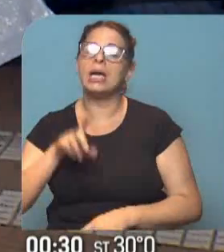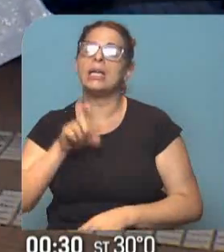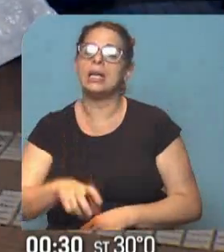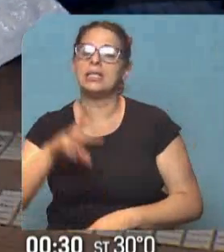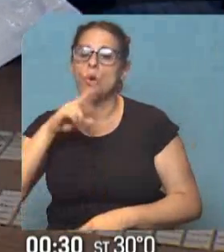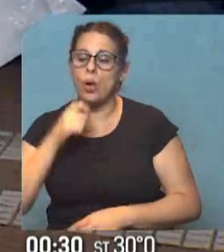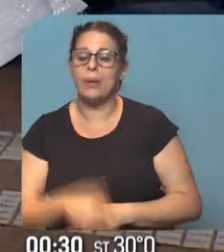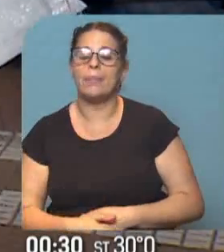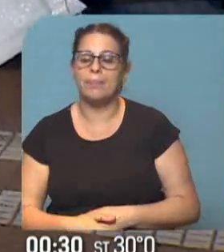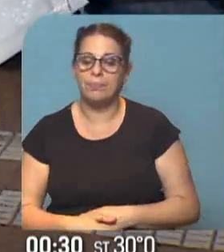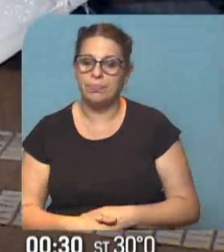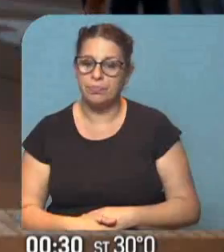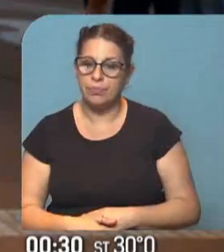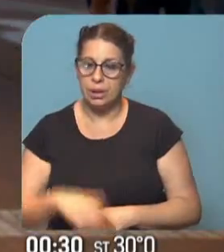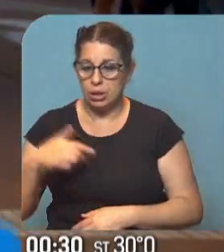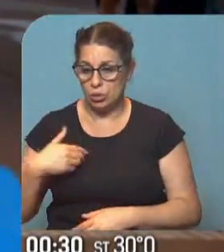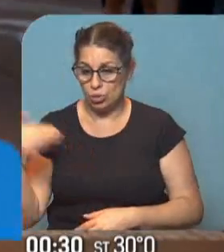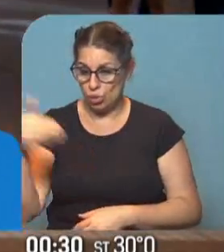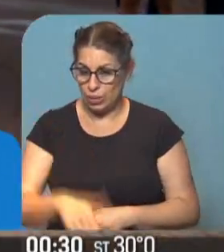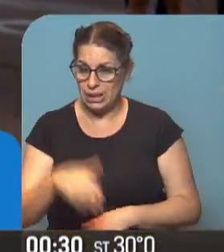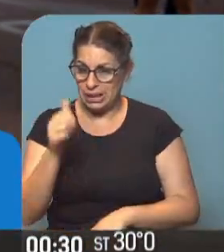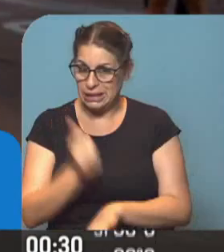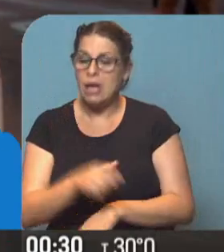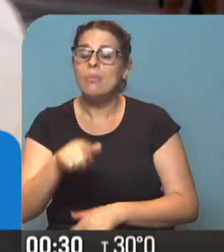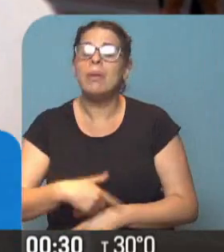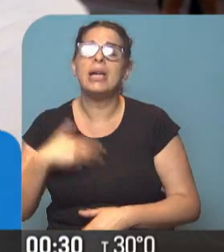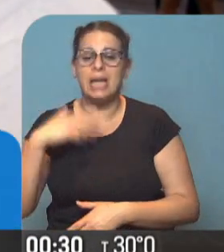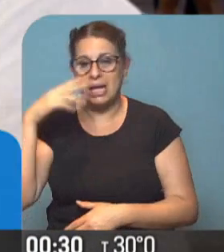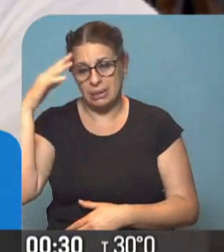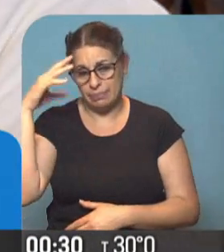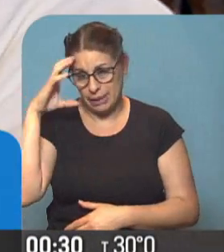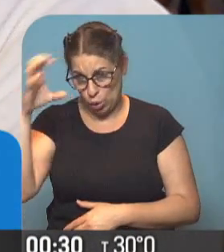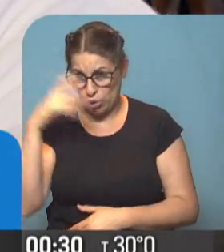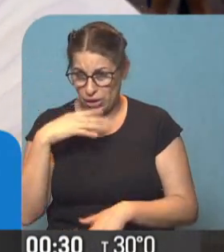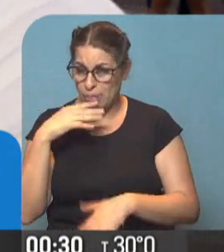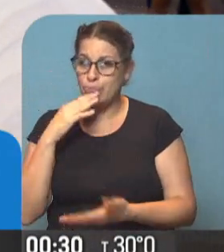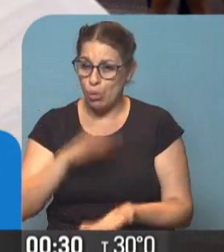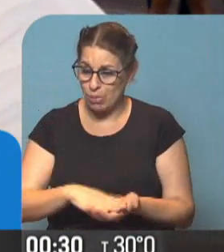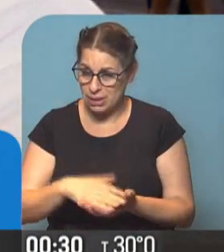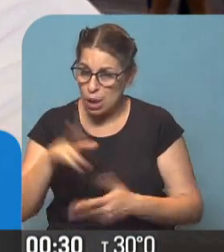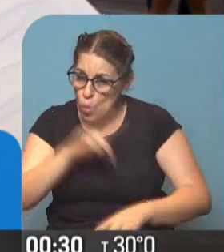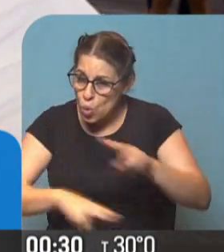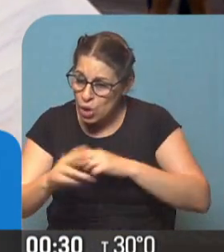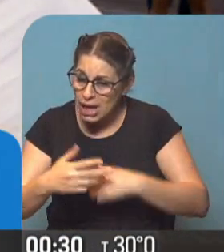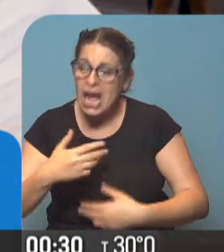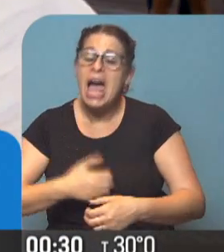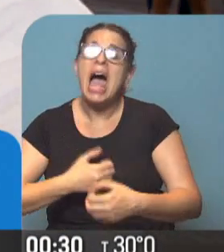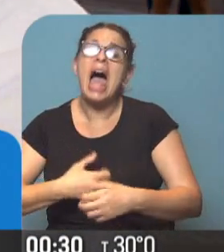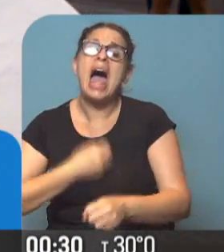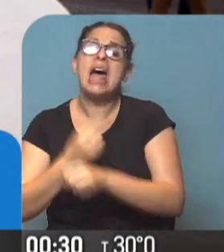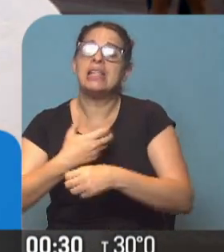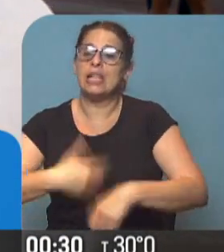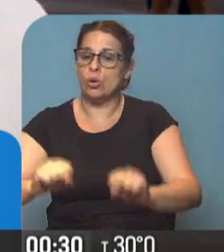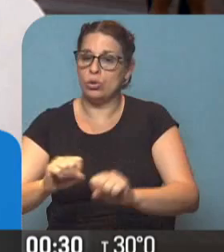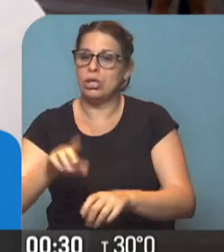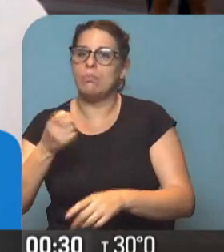estamos acá para abordarles esa promesa que era buscarlos hasta encontrarlos porque un marino no deja